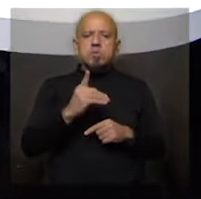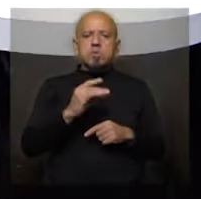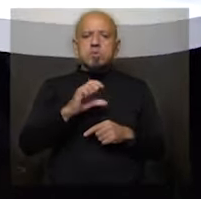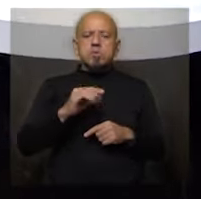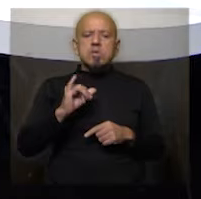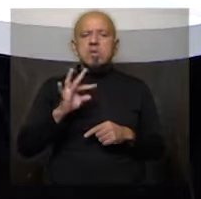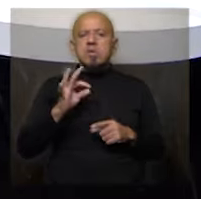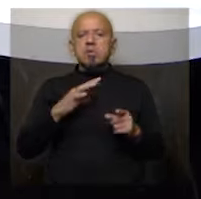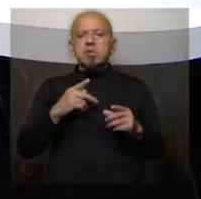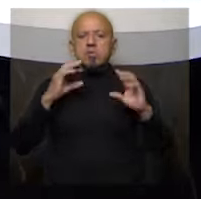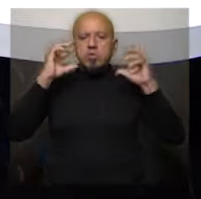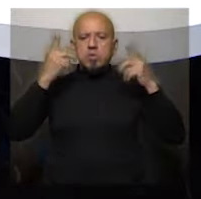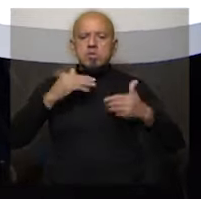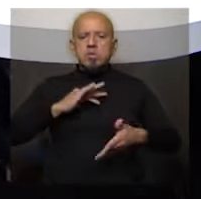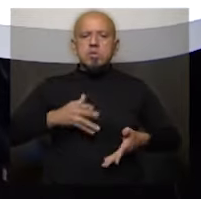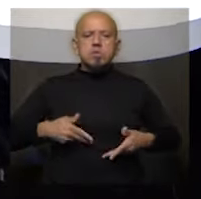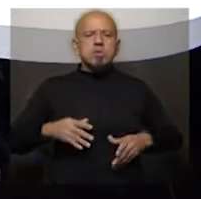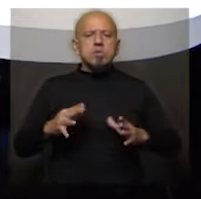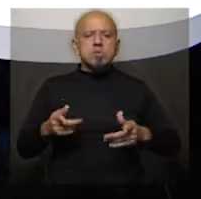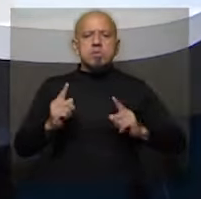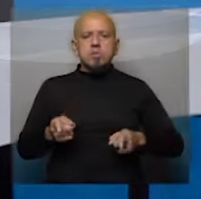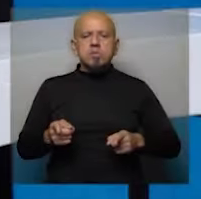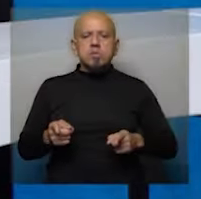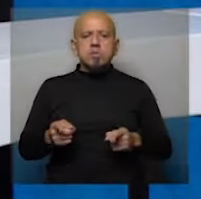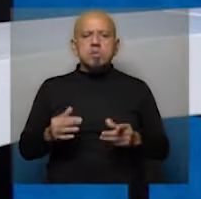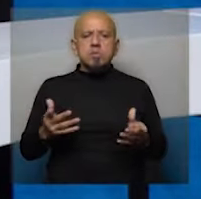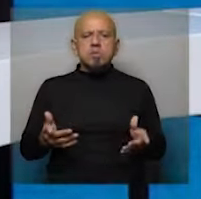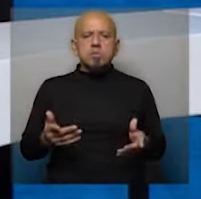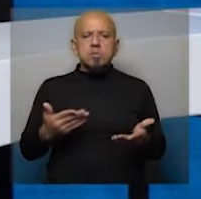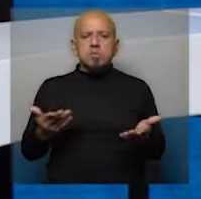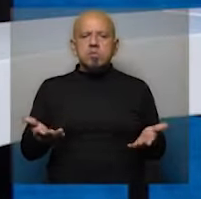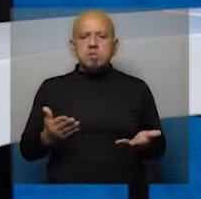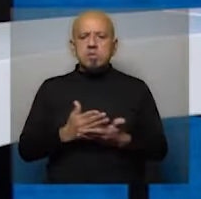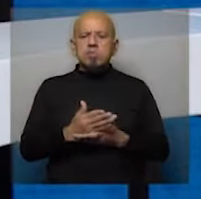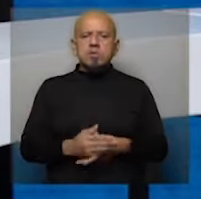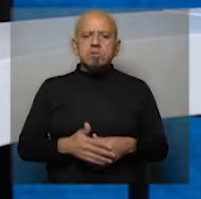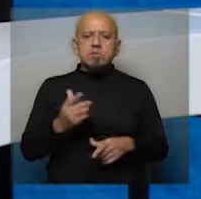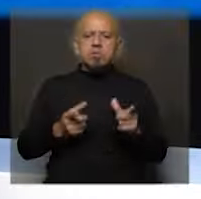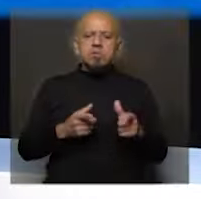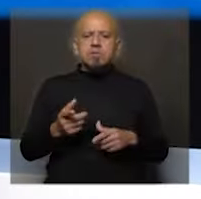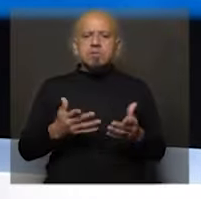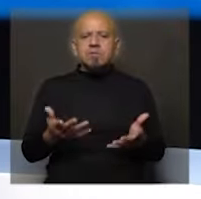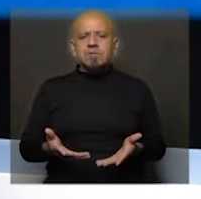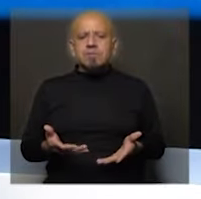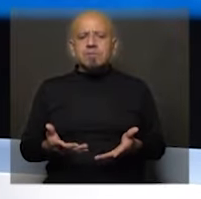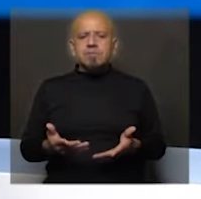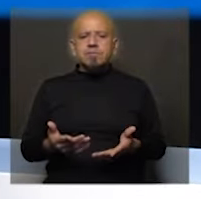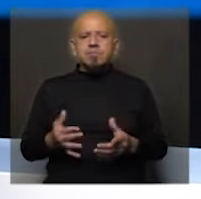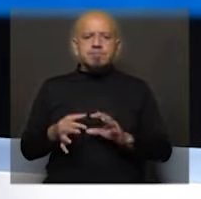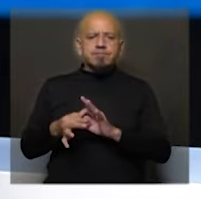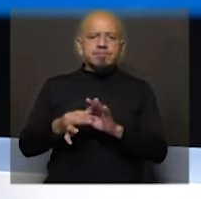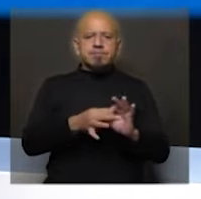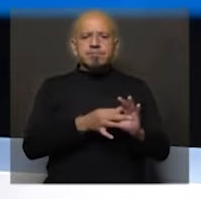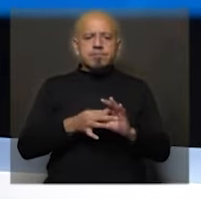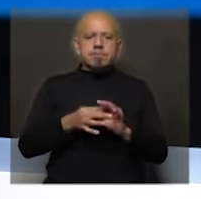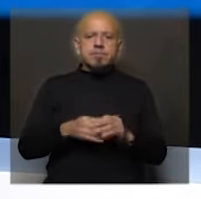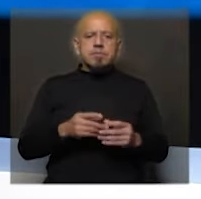porcentaje altísimo de violencia de género estamos hablando también de víctimas muy vulnerables siempre en este tipo de casos No a mí me parece importante la unidad de víctimas